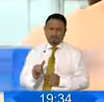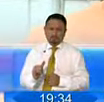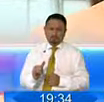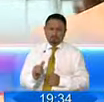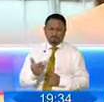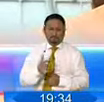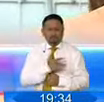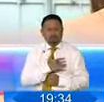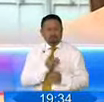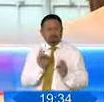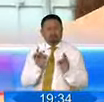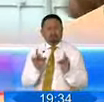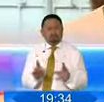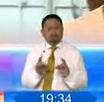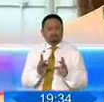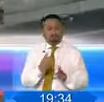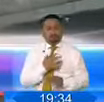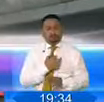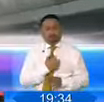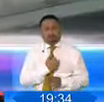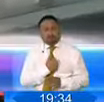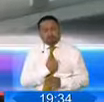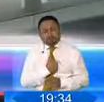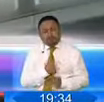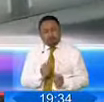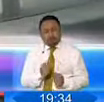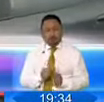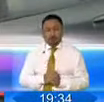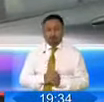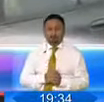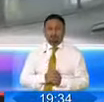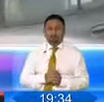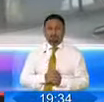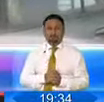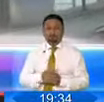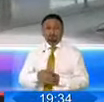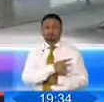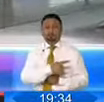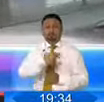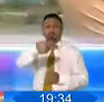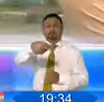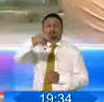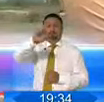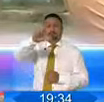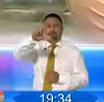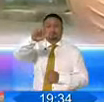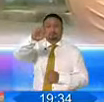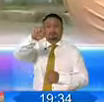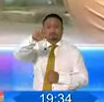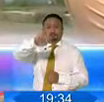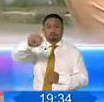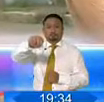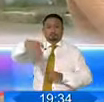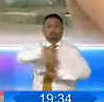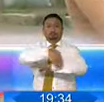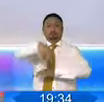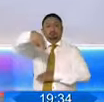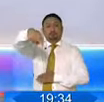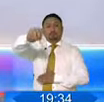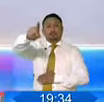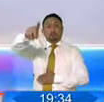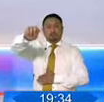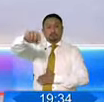Es un dolor que carcome el alma. Totalmente consternada, sí encontramos a Helen Arias, en el sector del Anapo sur de Quito,